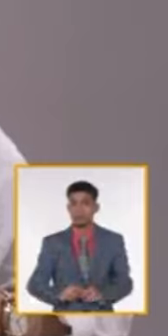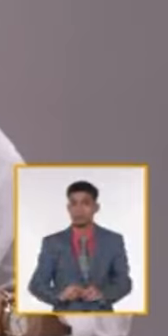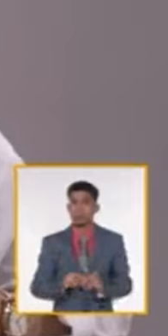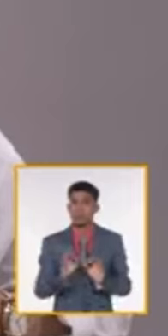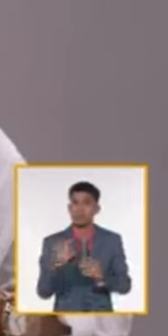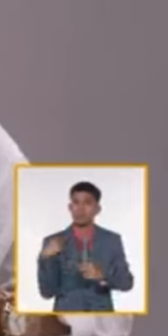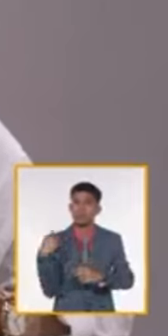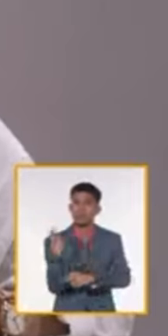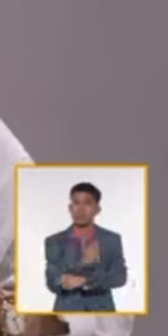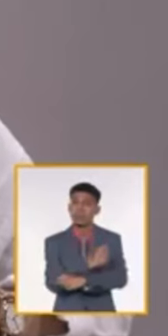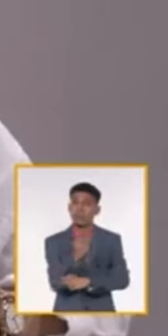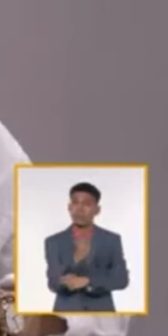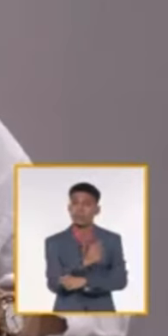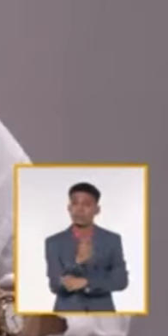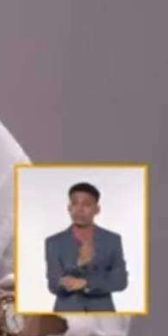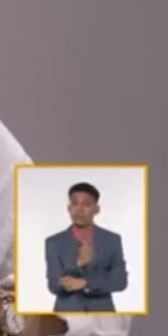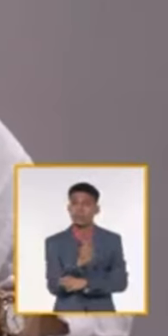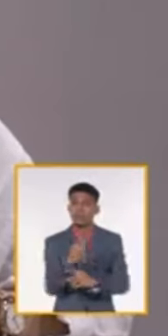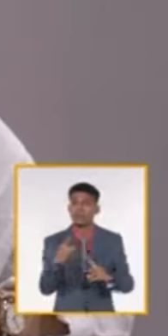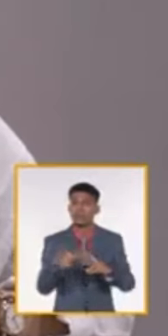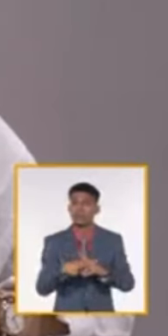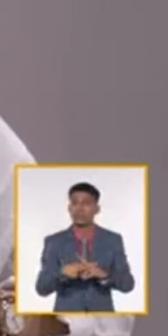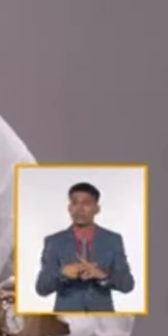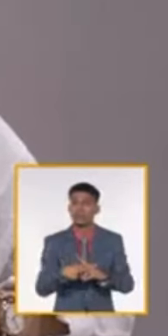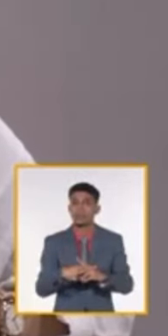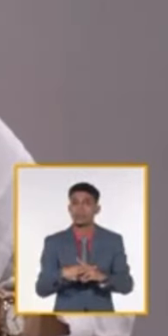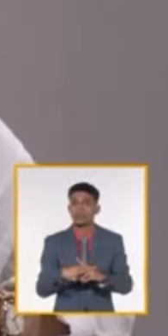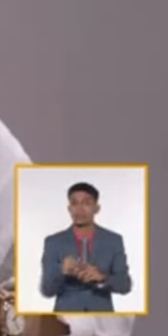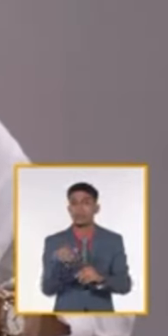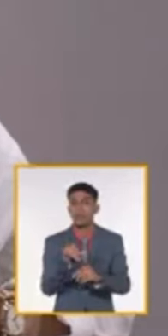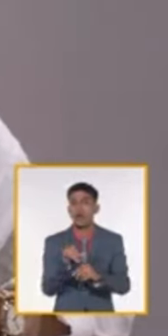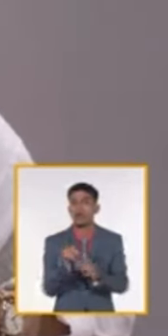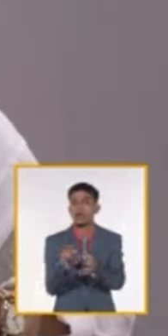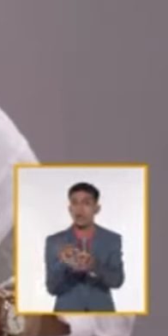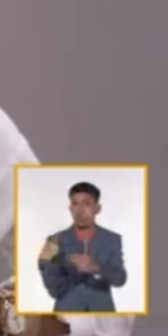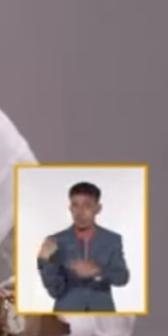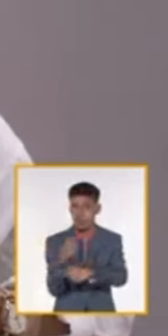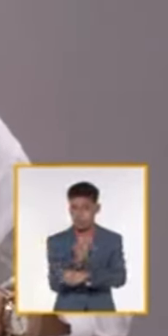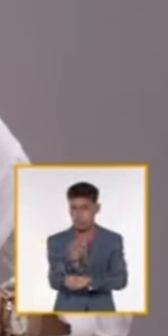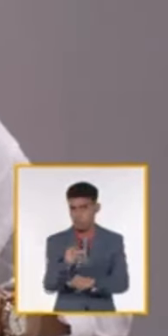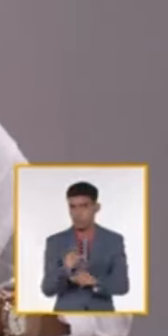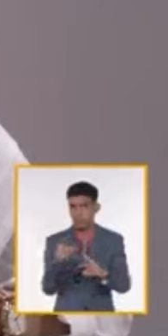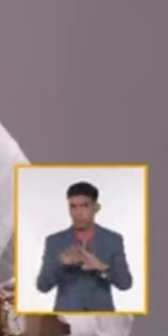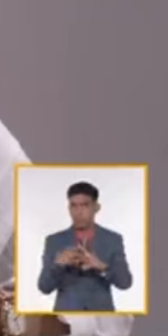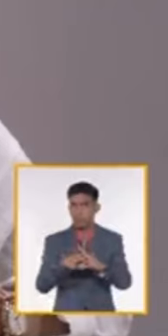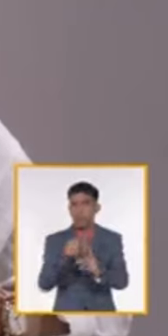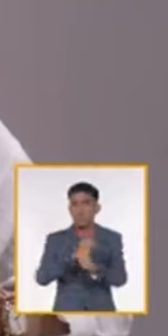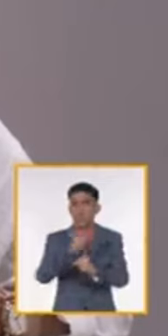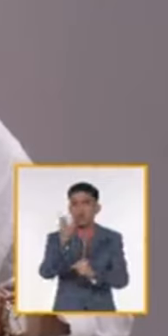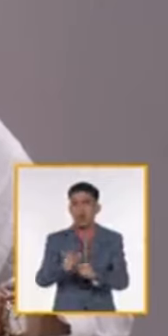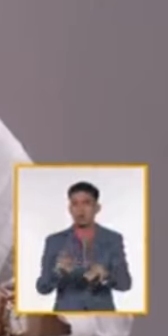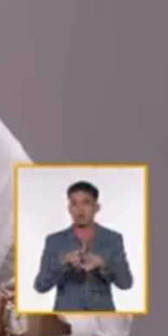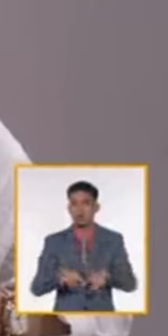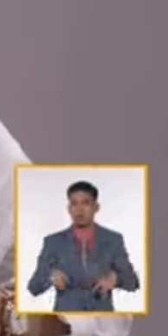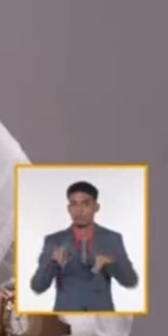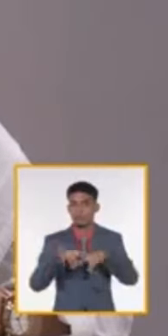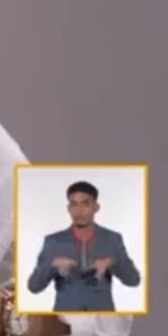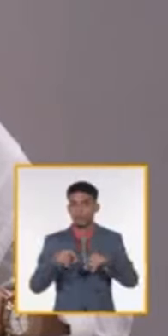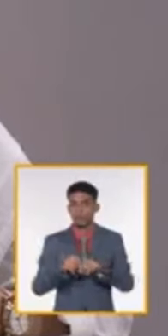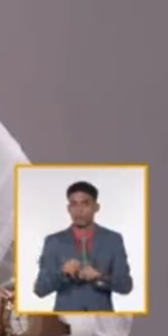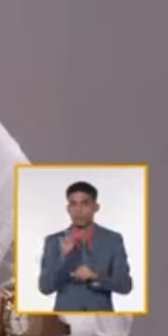profesores, miembros de los claustros y personal en general, que ven